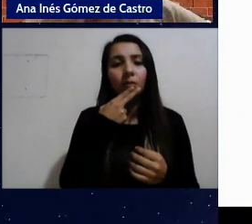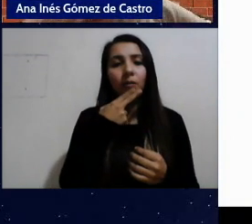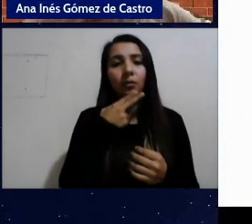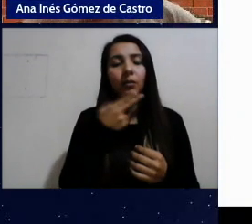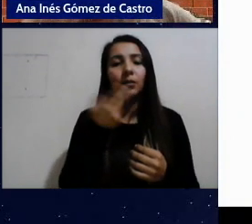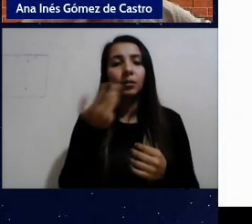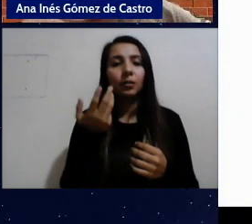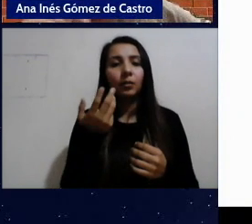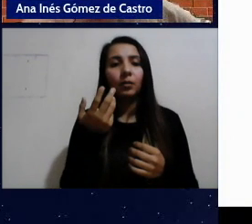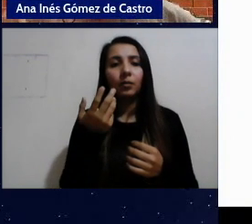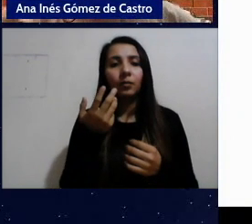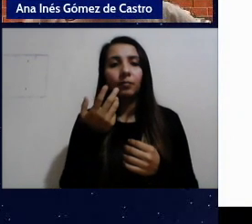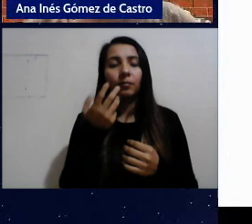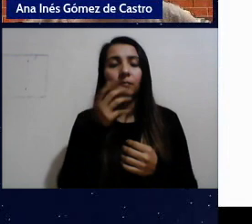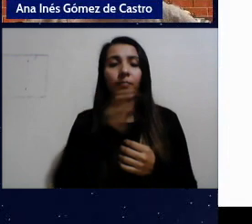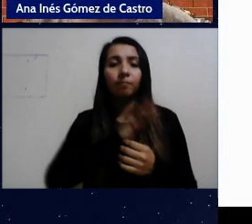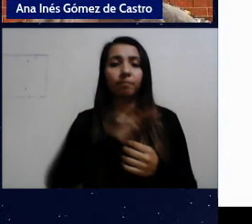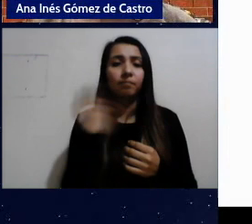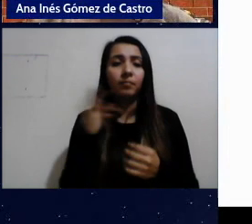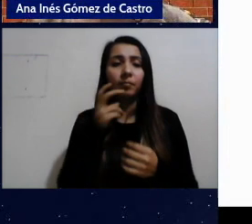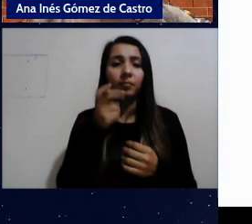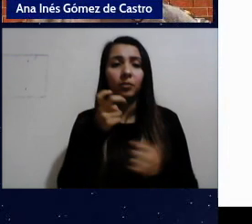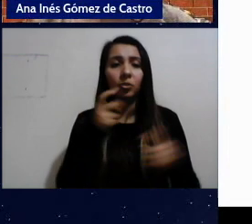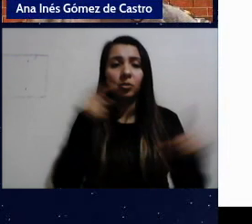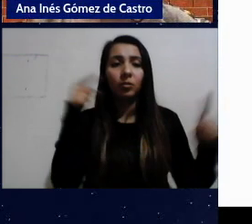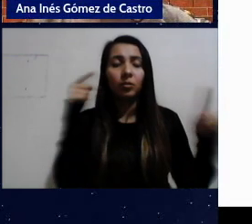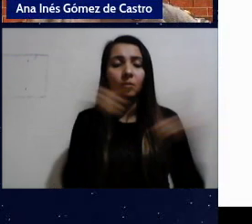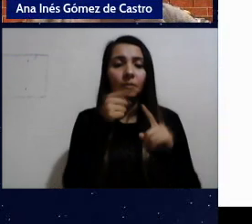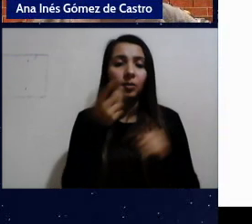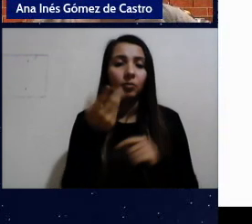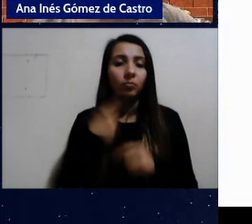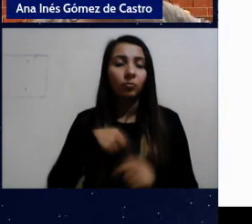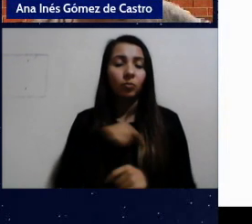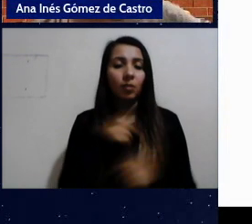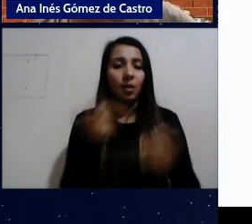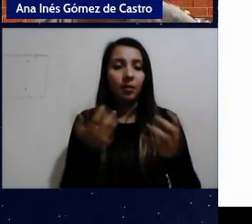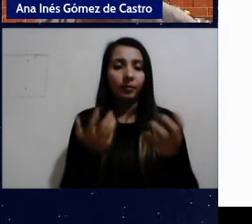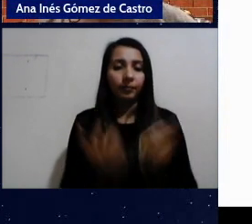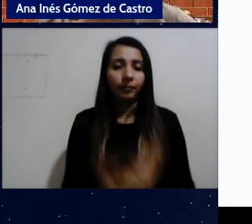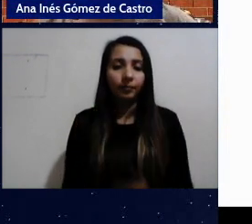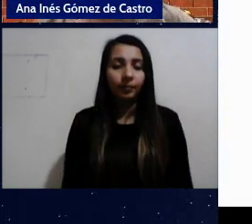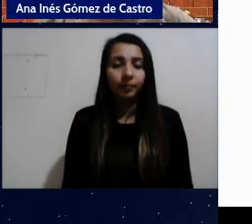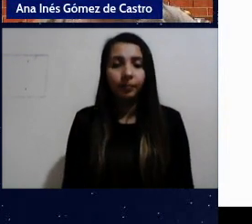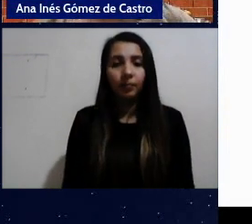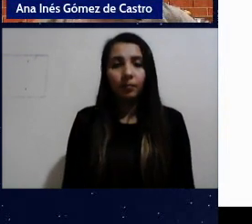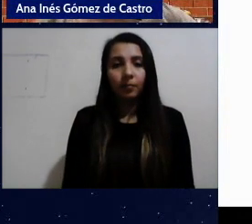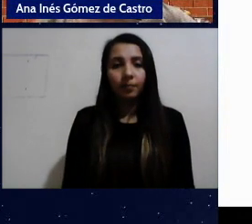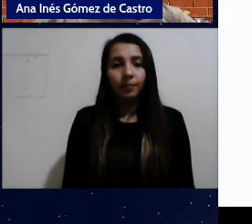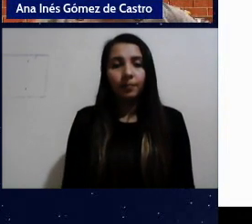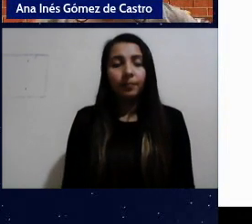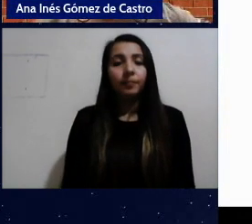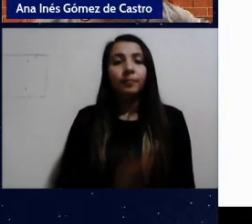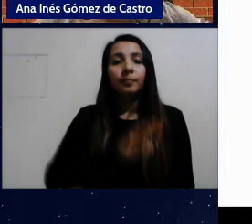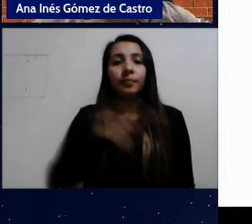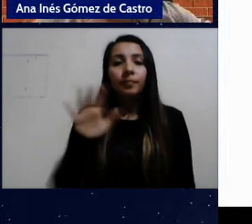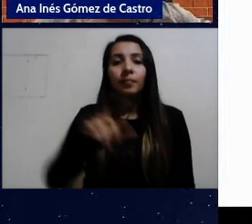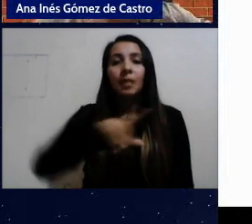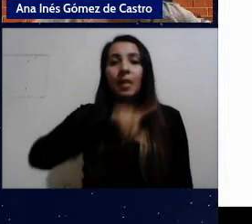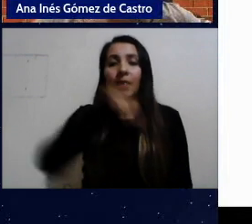¿no? Y luego tendríamos una tercera pata, que era la evolución química del